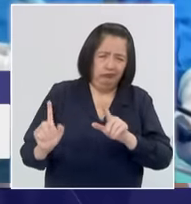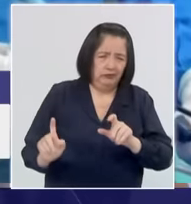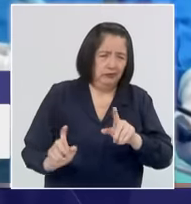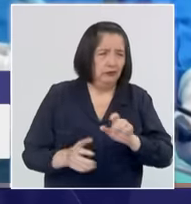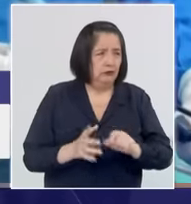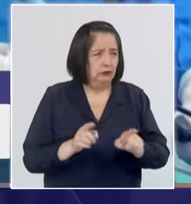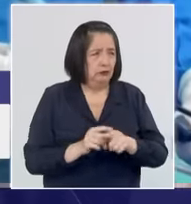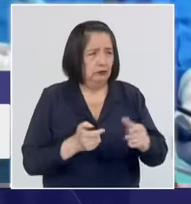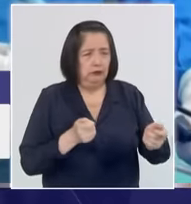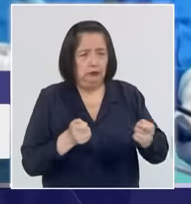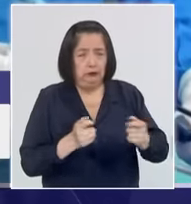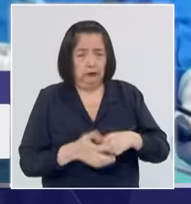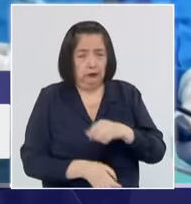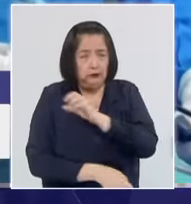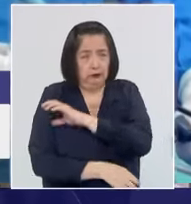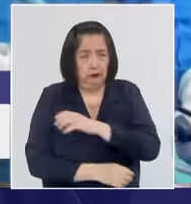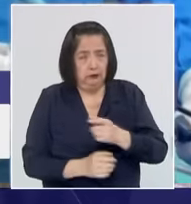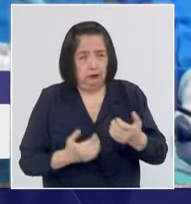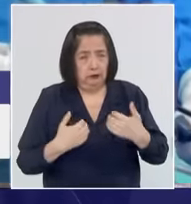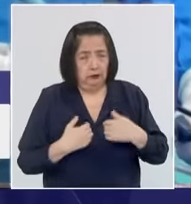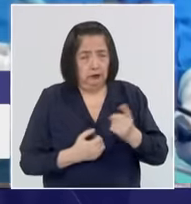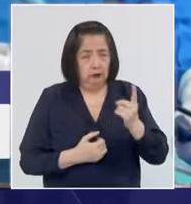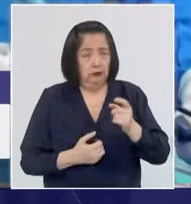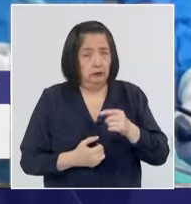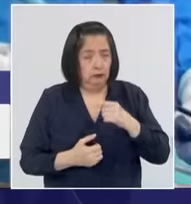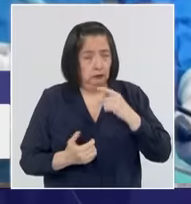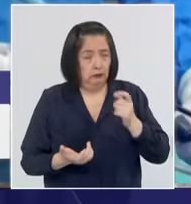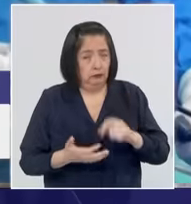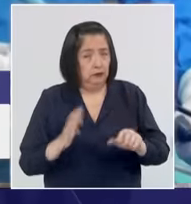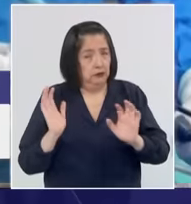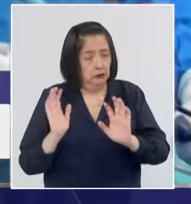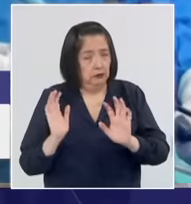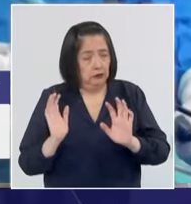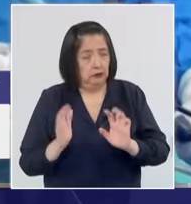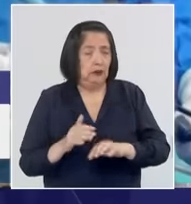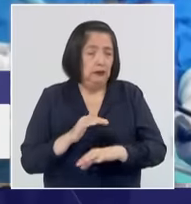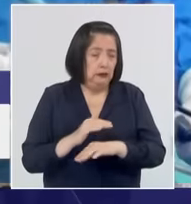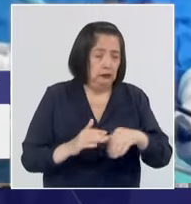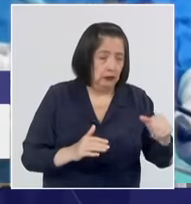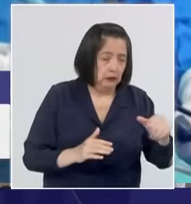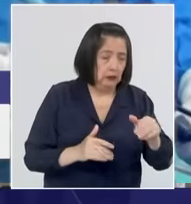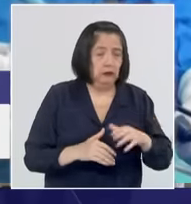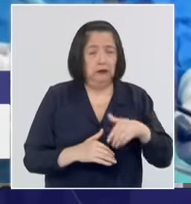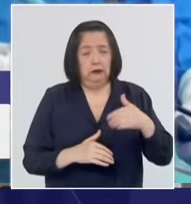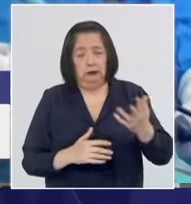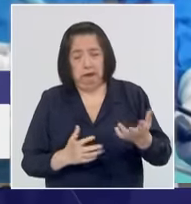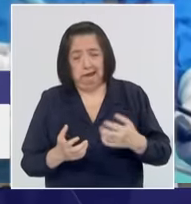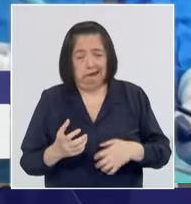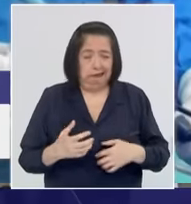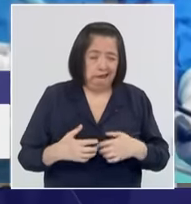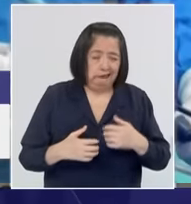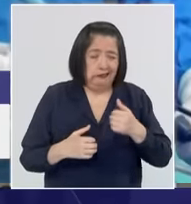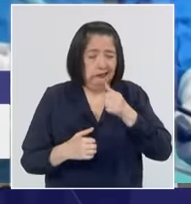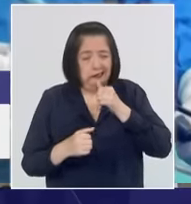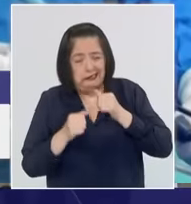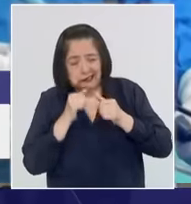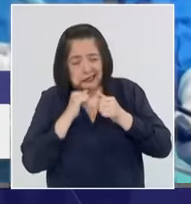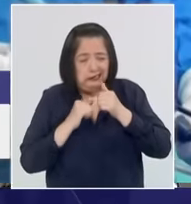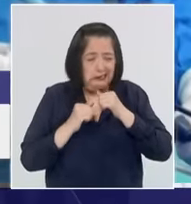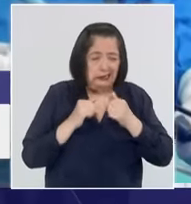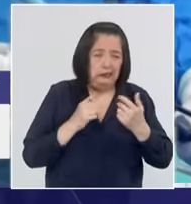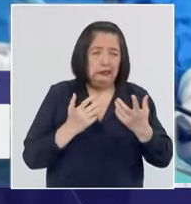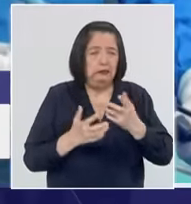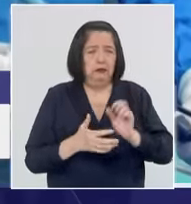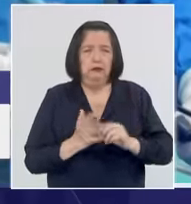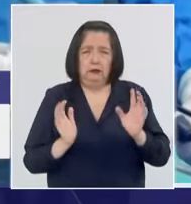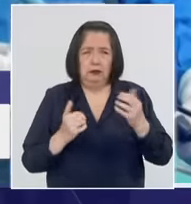administran esta clínica, que tenían a una paciente a la que dan de alta y que luego permanentemente se sigue quejando de dolores terribles,